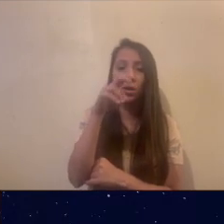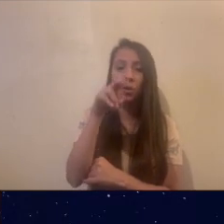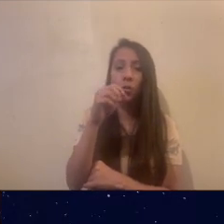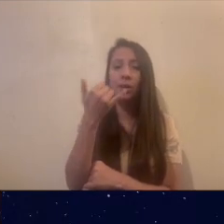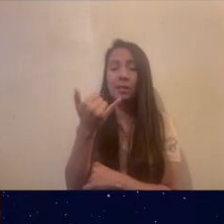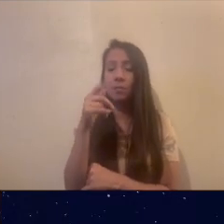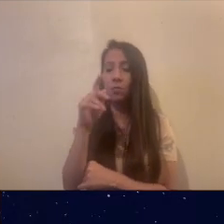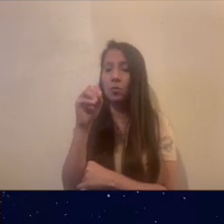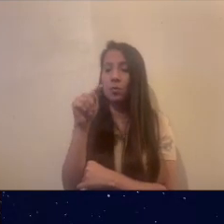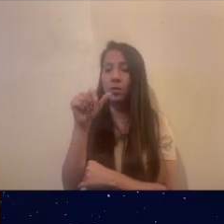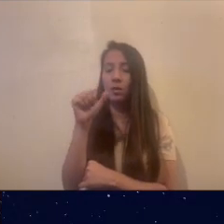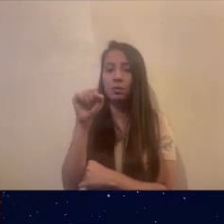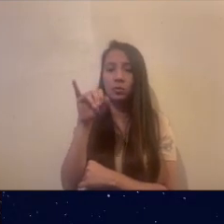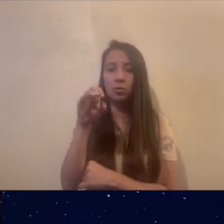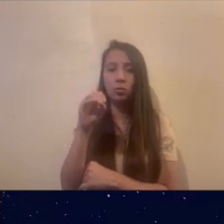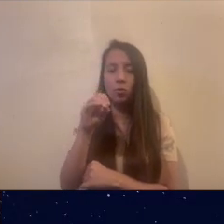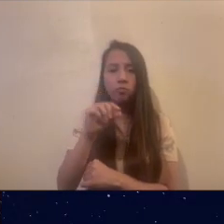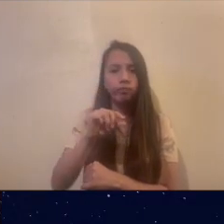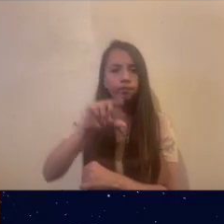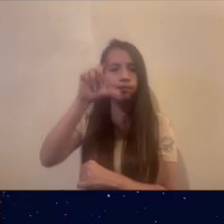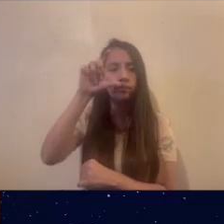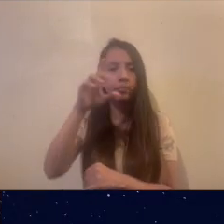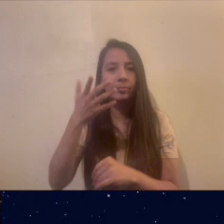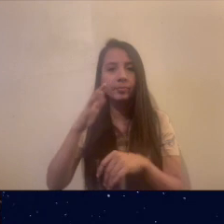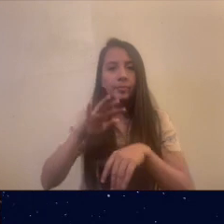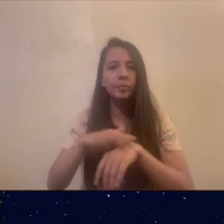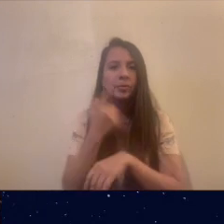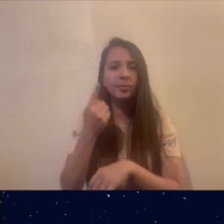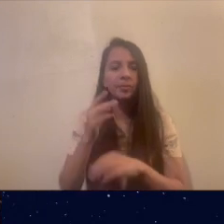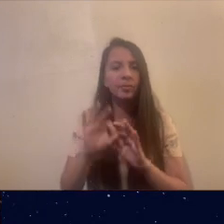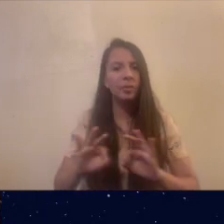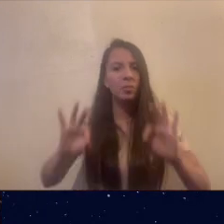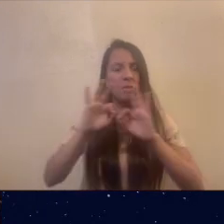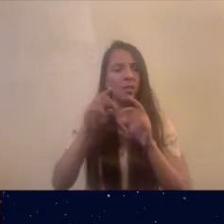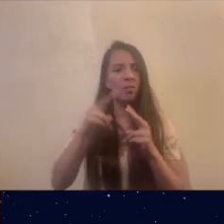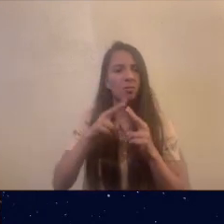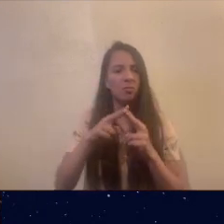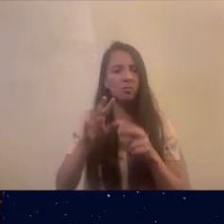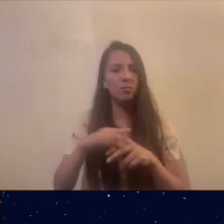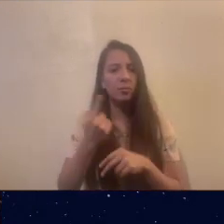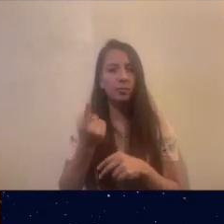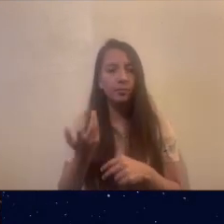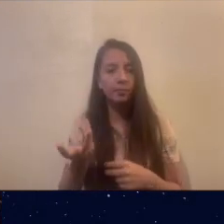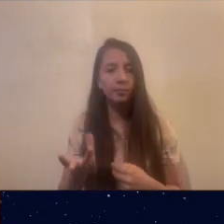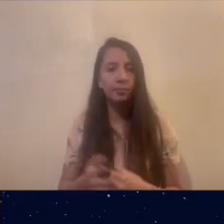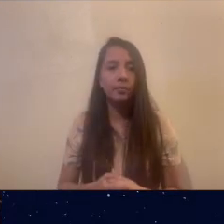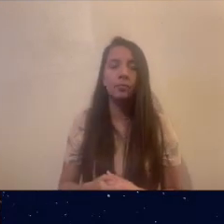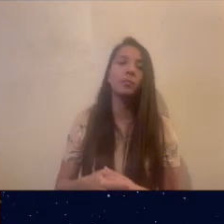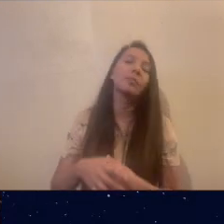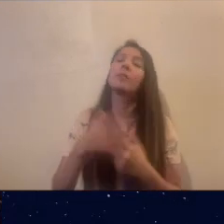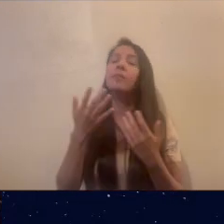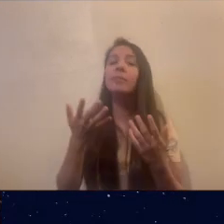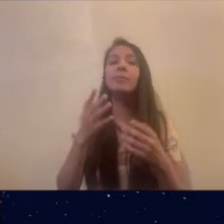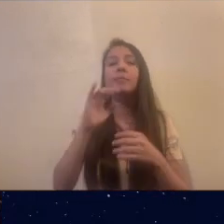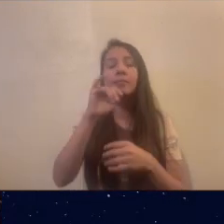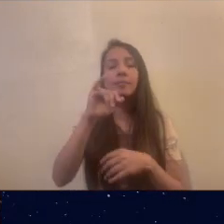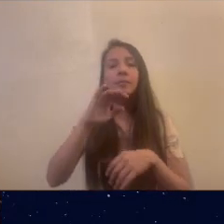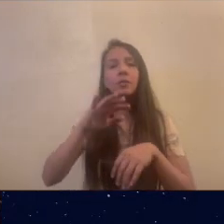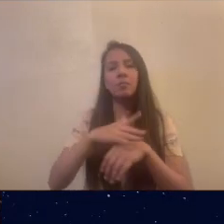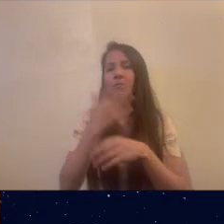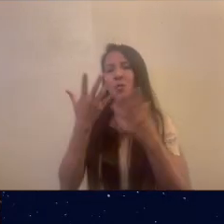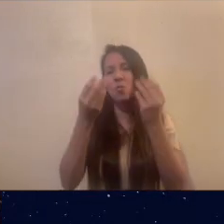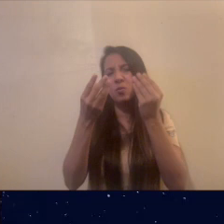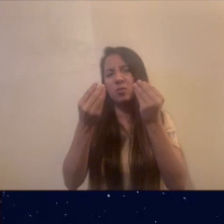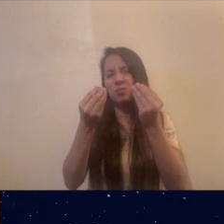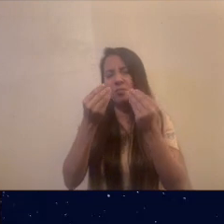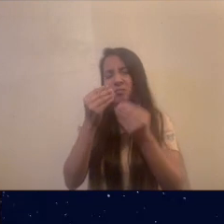¿no? ¿Por qué era la importancia de estos elementos? En realidad es porque de todos los